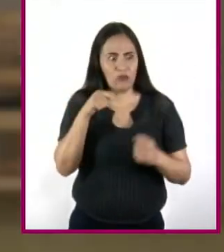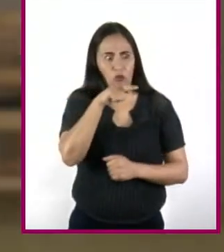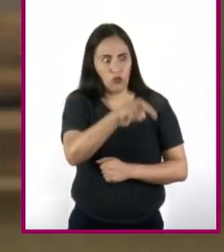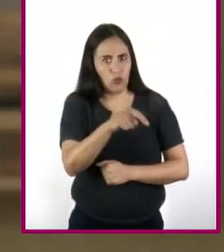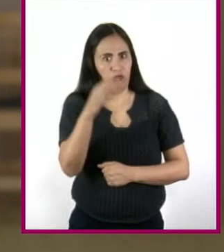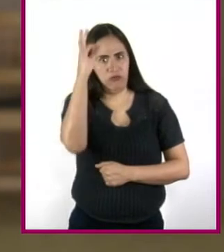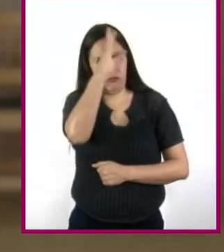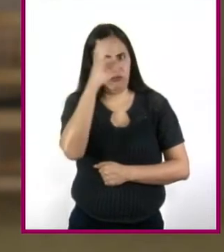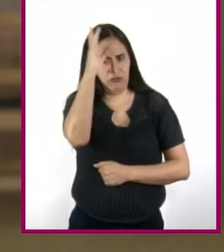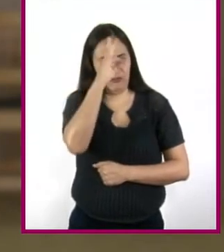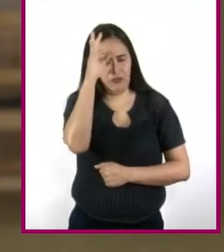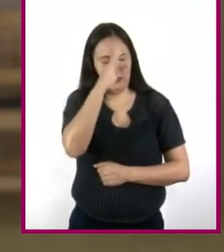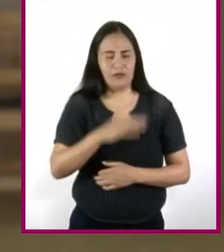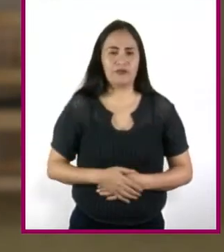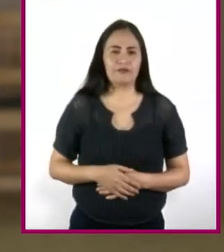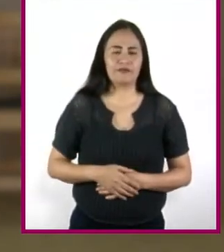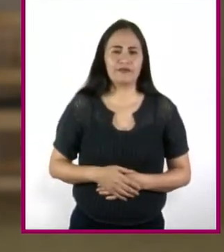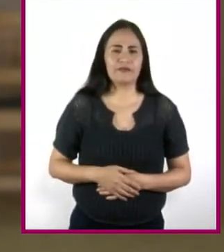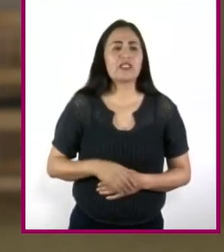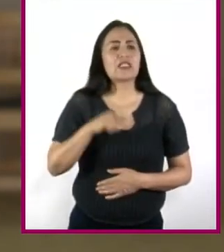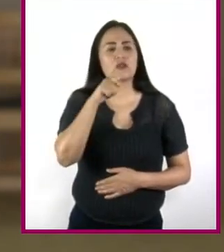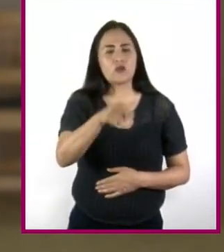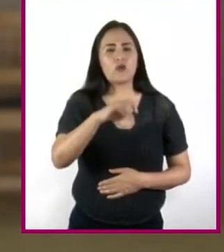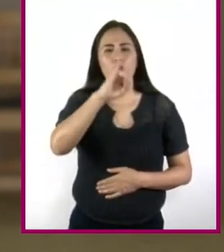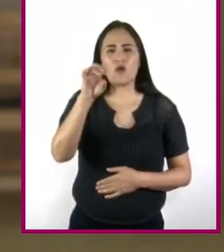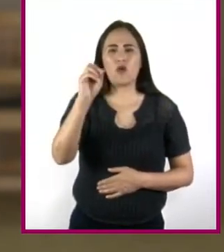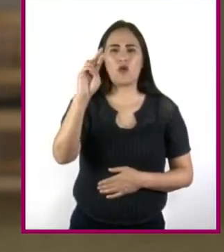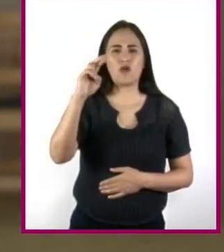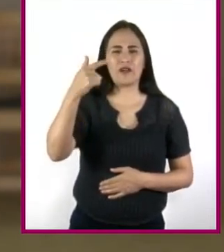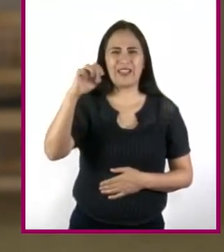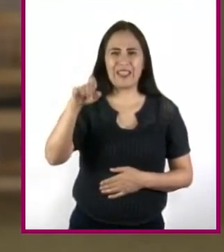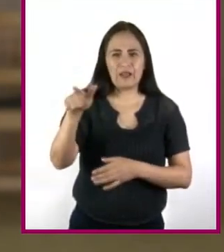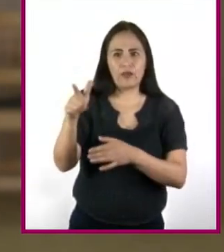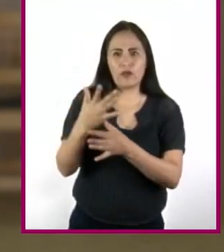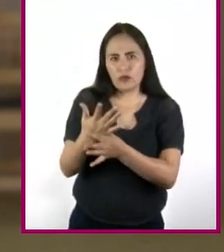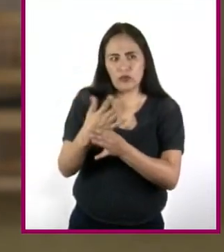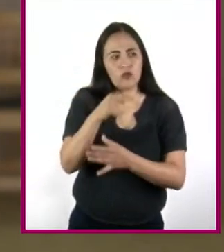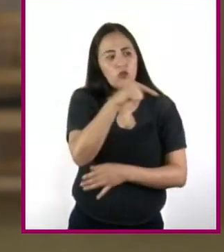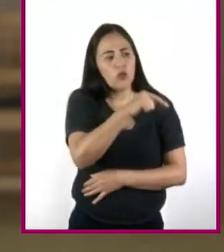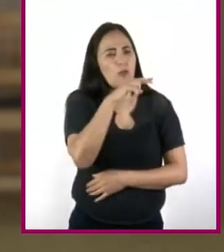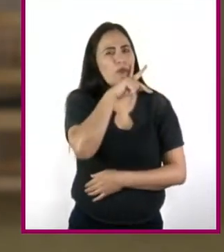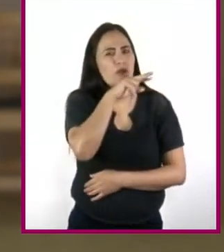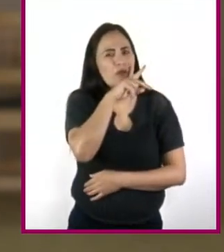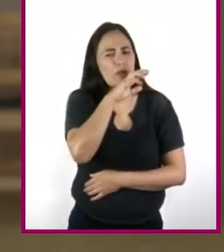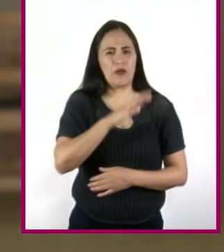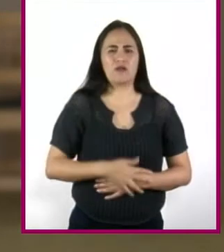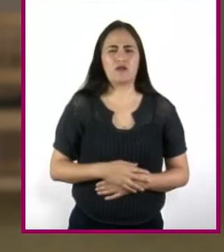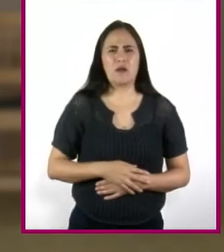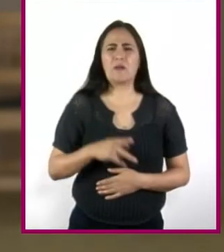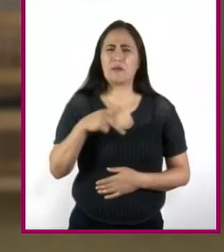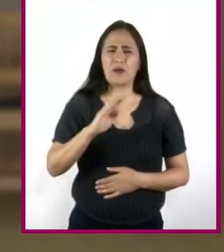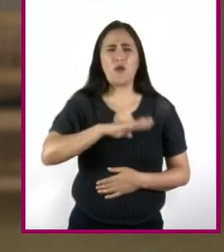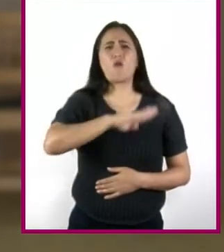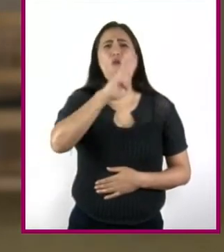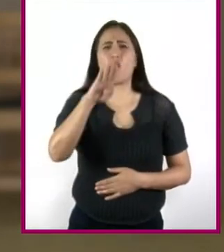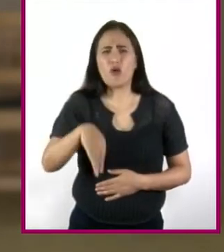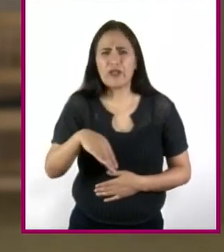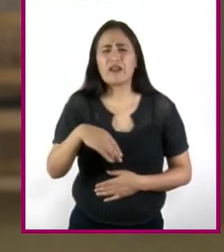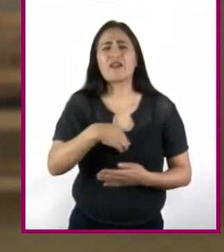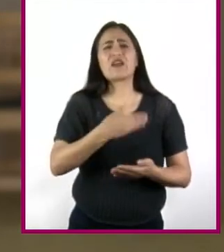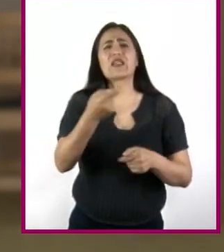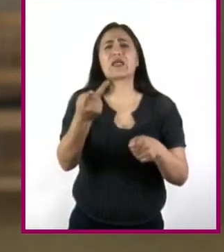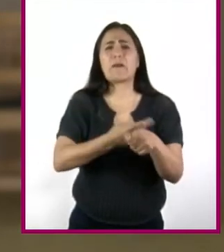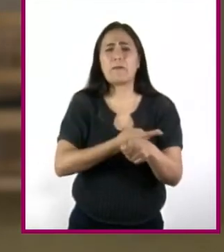Pero Don George nos contó esto por tu preocupación en mí. Y creo que la cosa es que si no sabemos qué pasa después de la muerte,